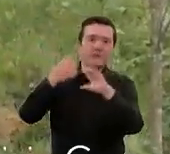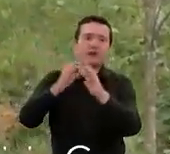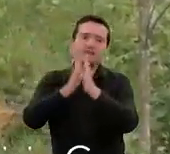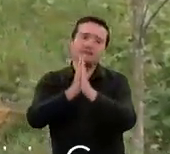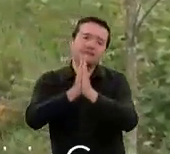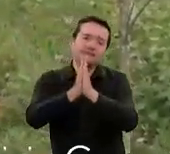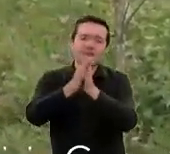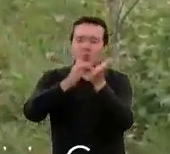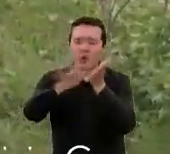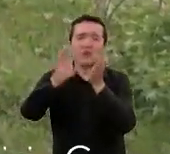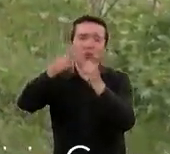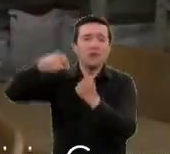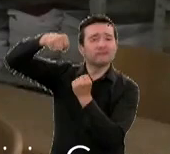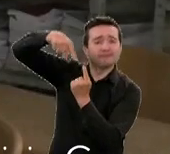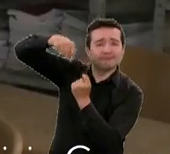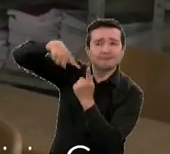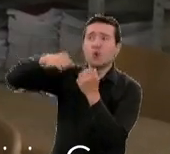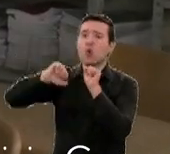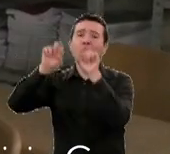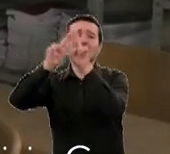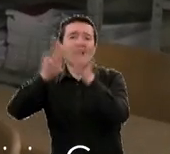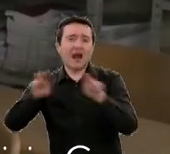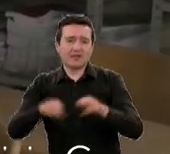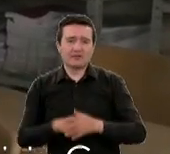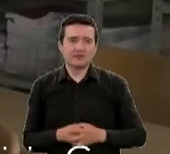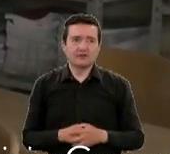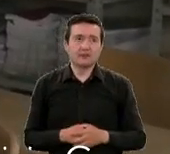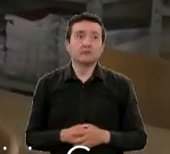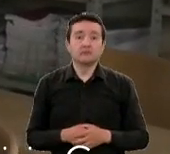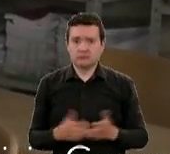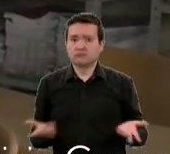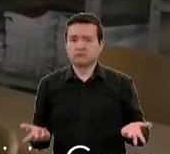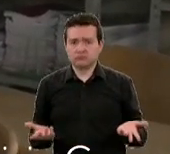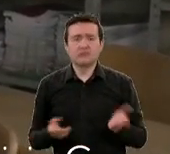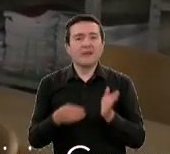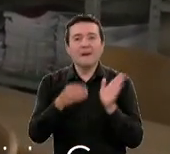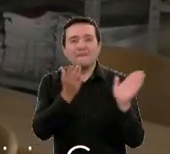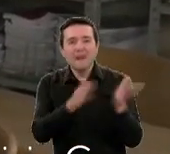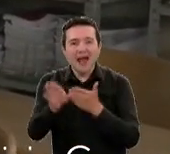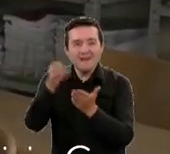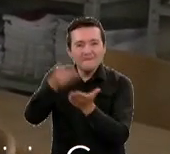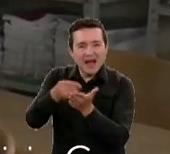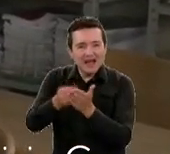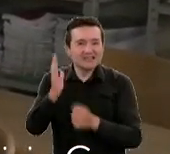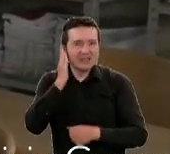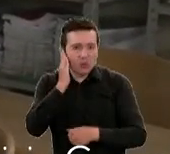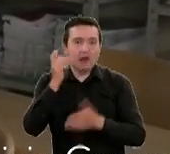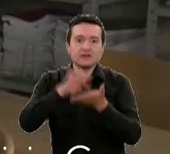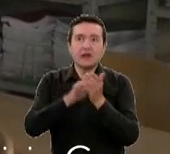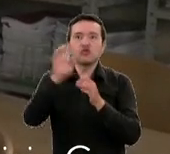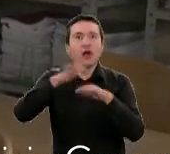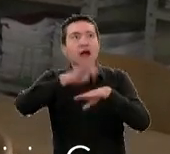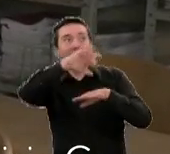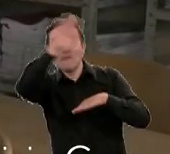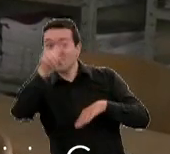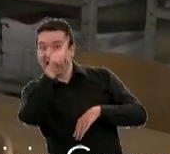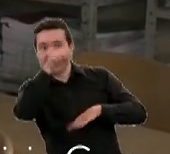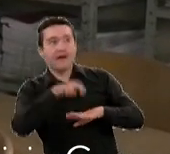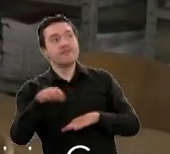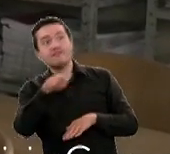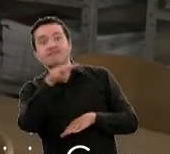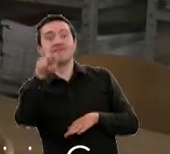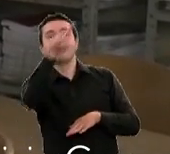tanto de celular como de internet. Con el plan que te meten a los celulares, era que uno se subía allá a la loma y podía